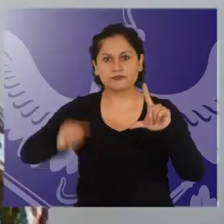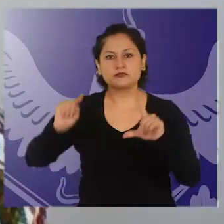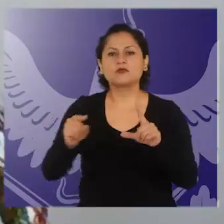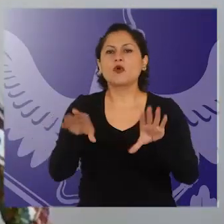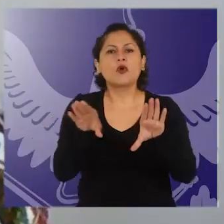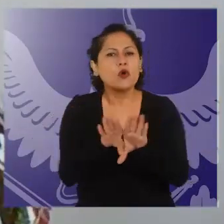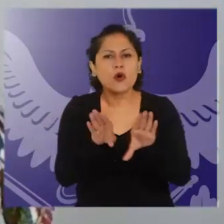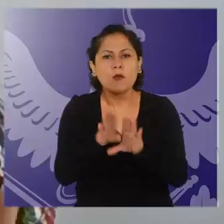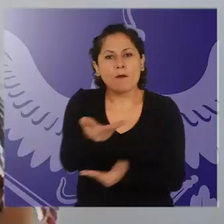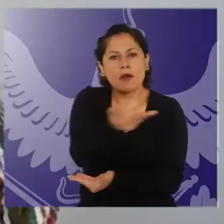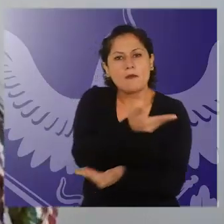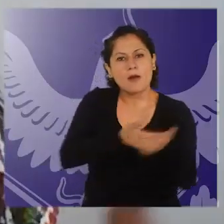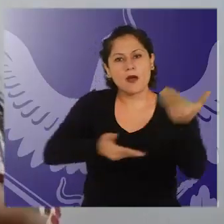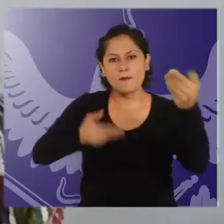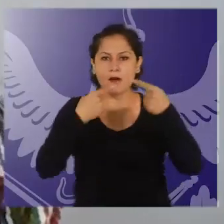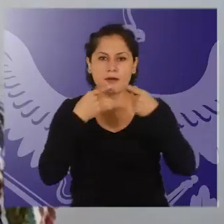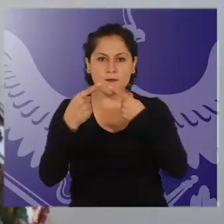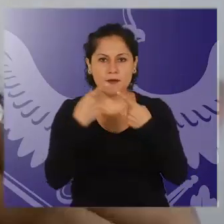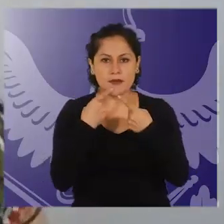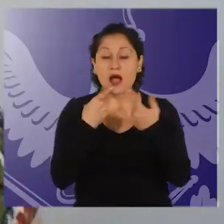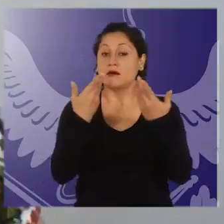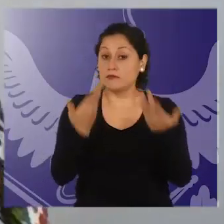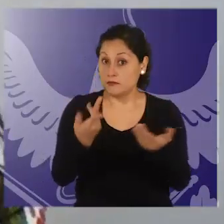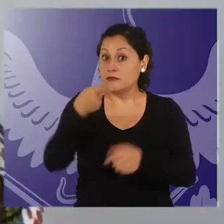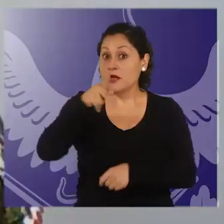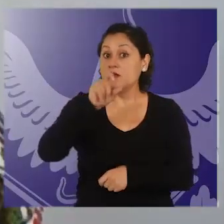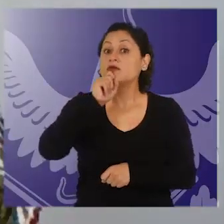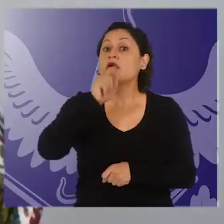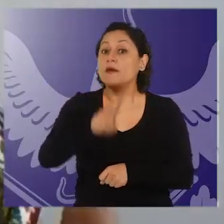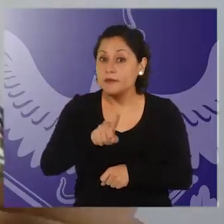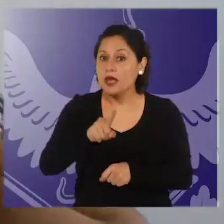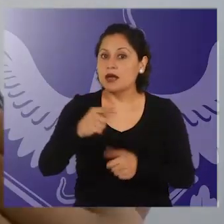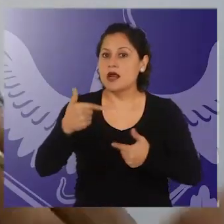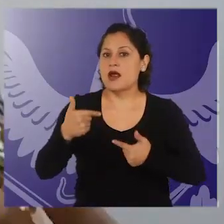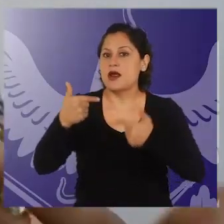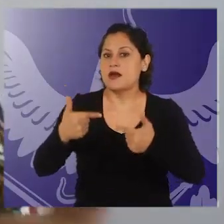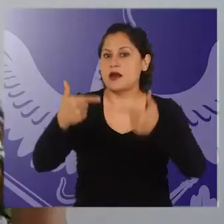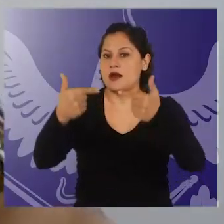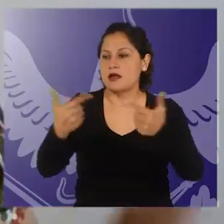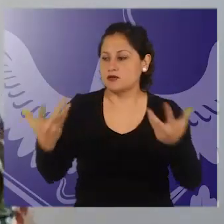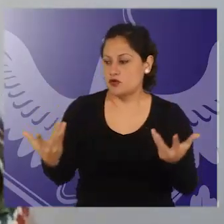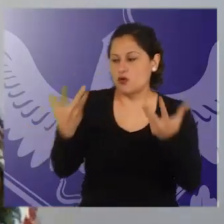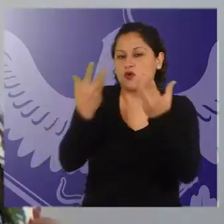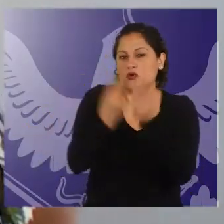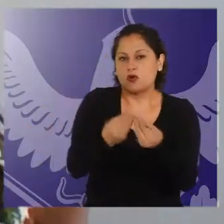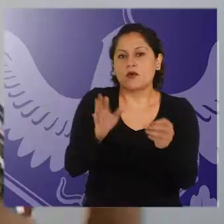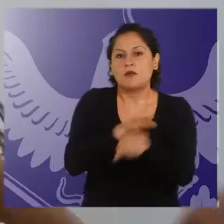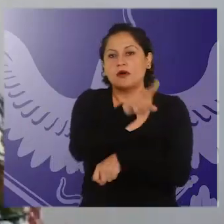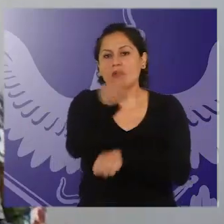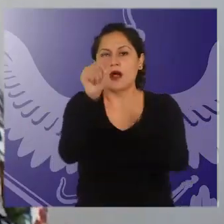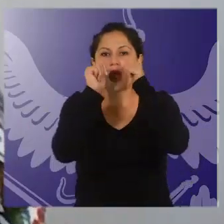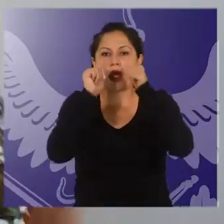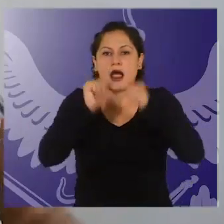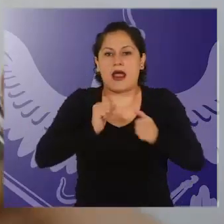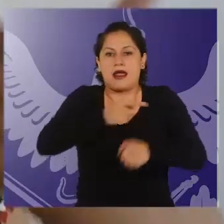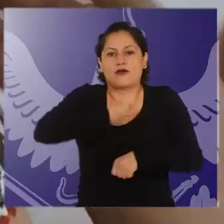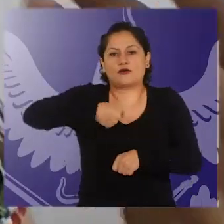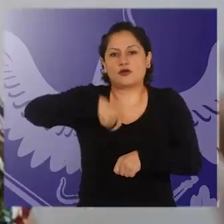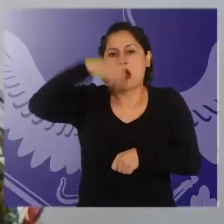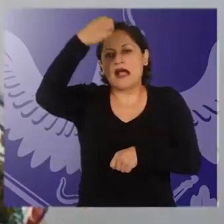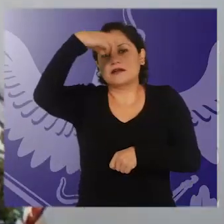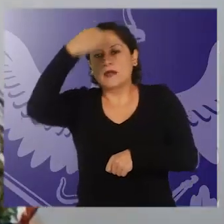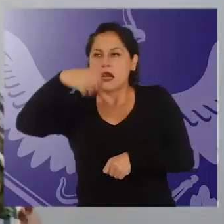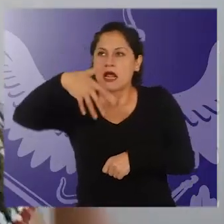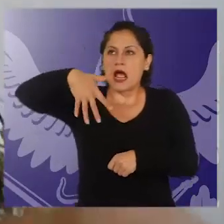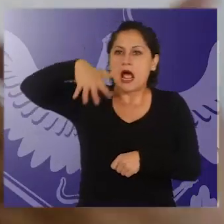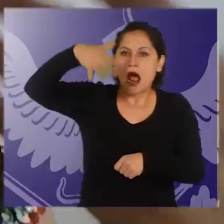y también haciendo un diálogo, creando un diálogo intergeneracional, porque también es cierto que muchas veces se nos da la voz a quien tenemos ya